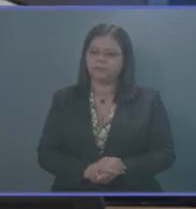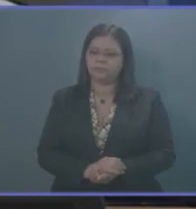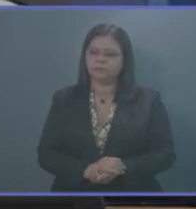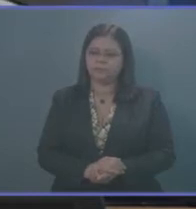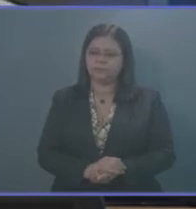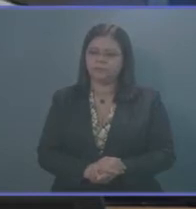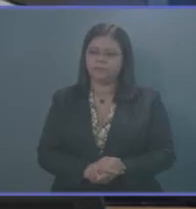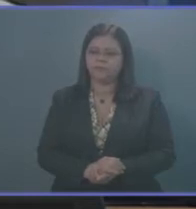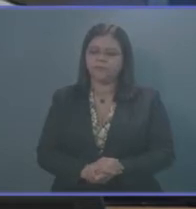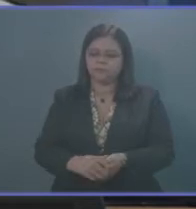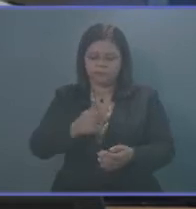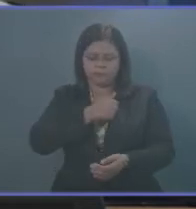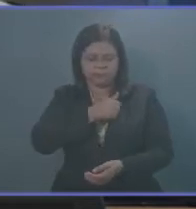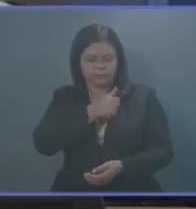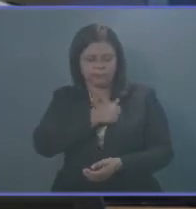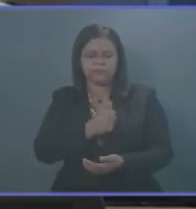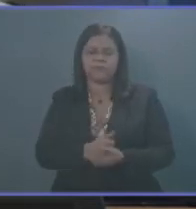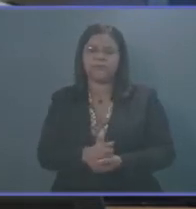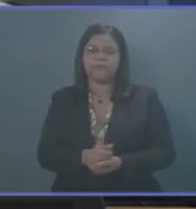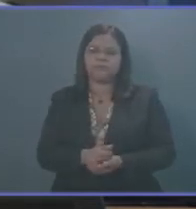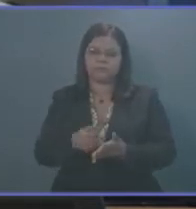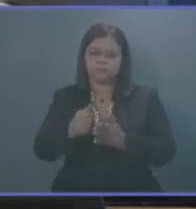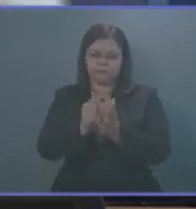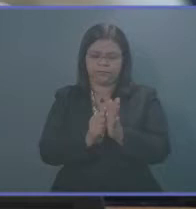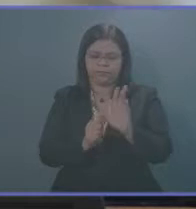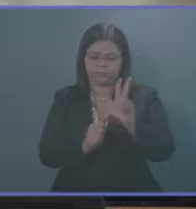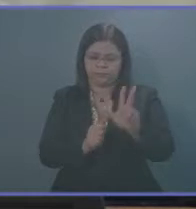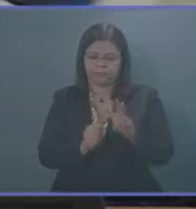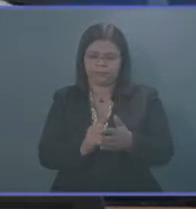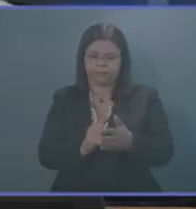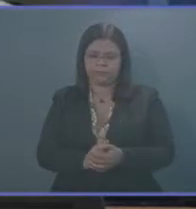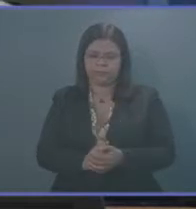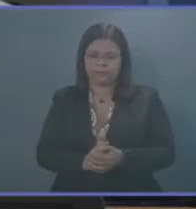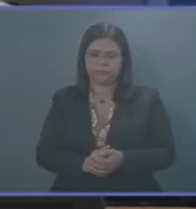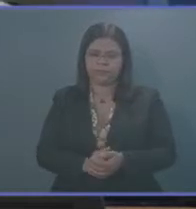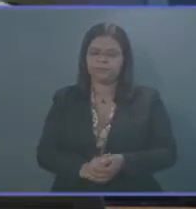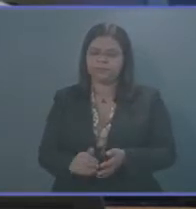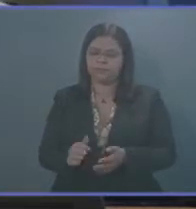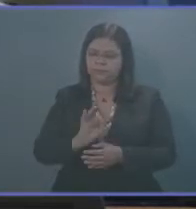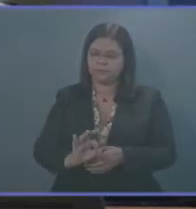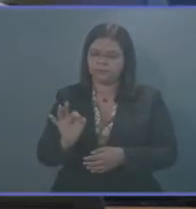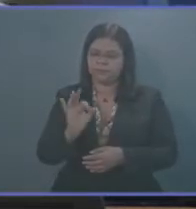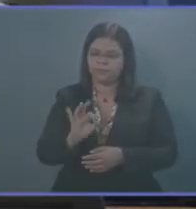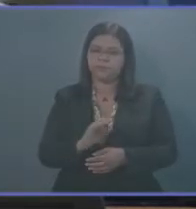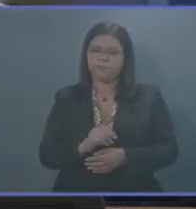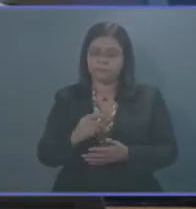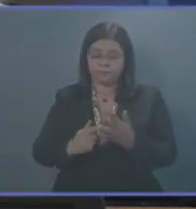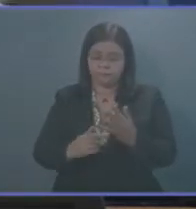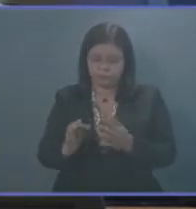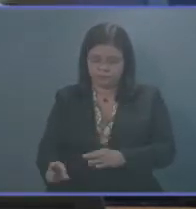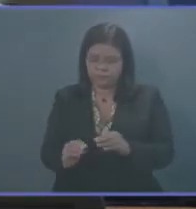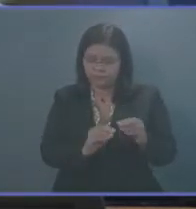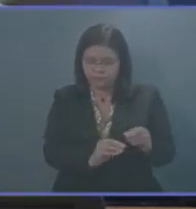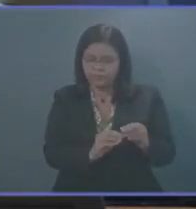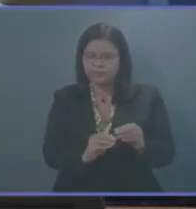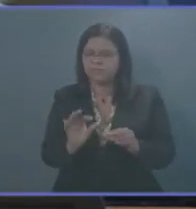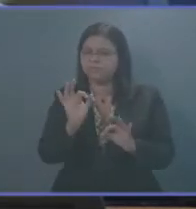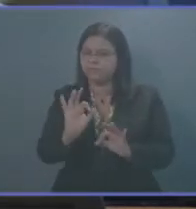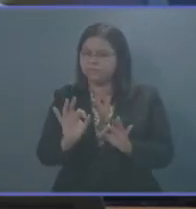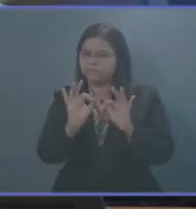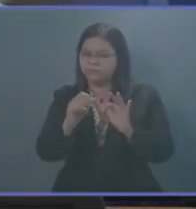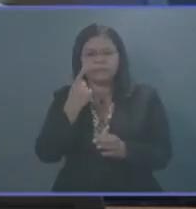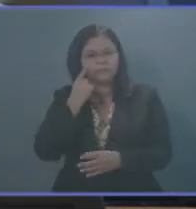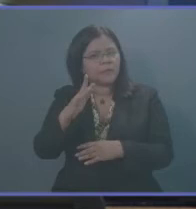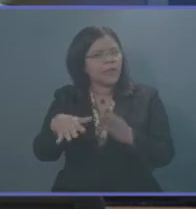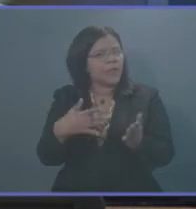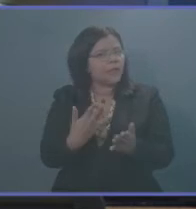Facultades del Consejo Municipal, artículo 3. Para el mejor cumplimiento de la presente ley deberá observarse en lo pertinente